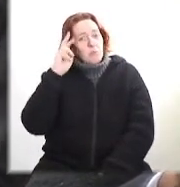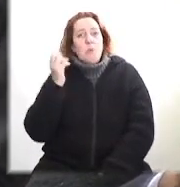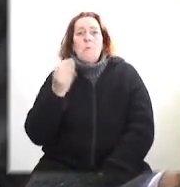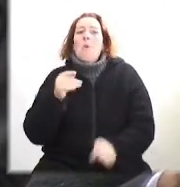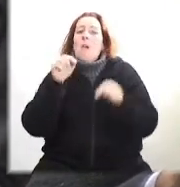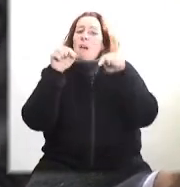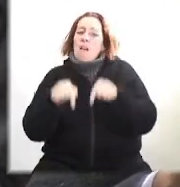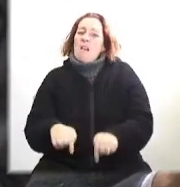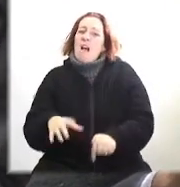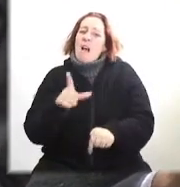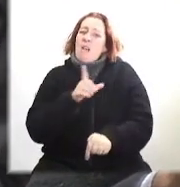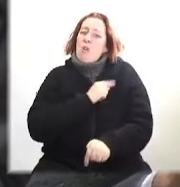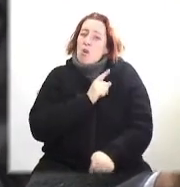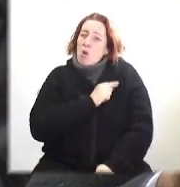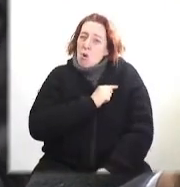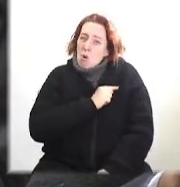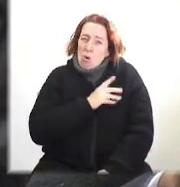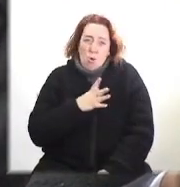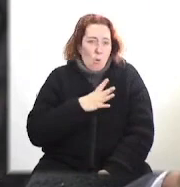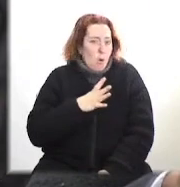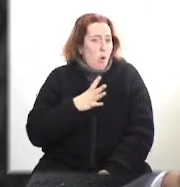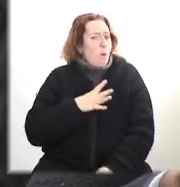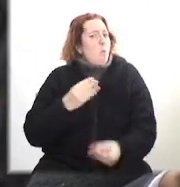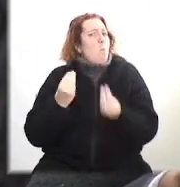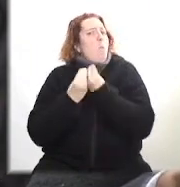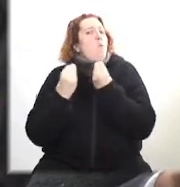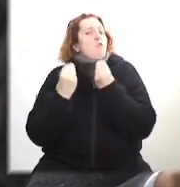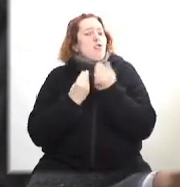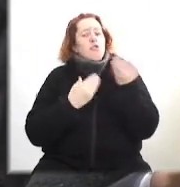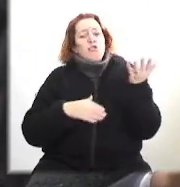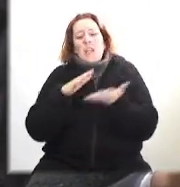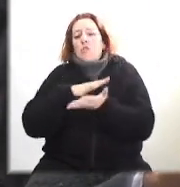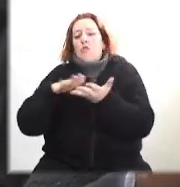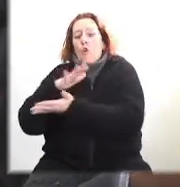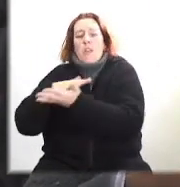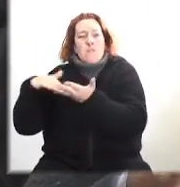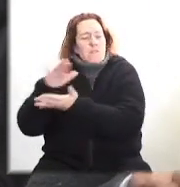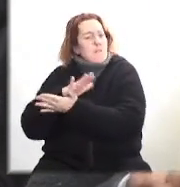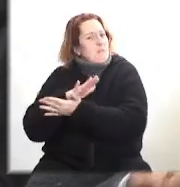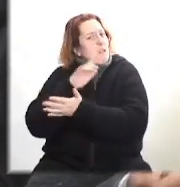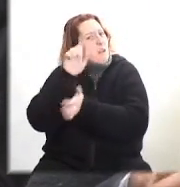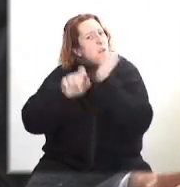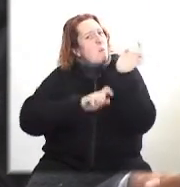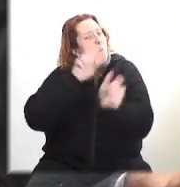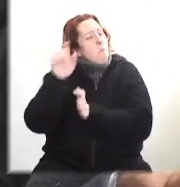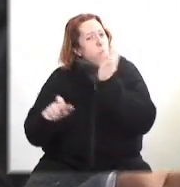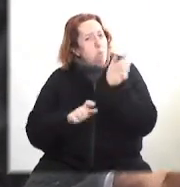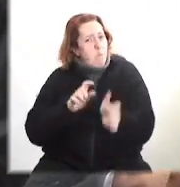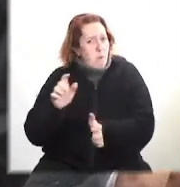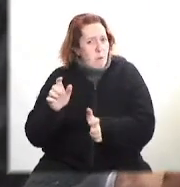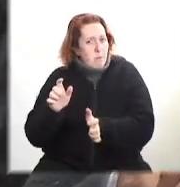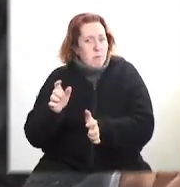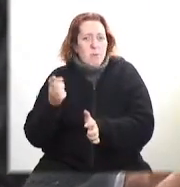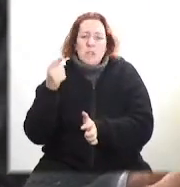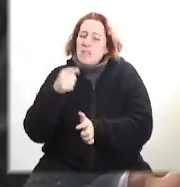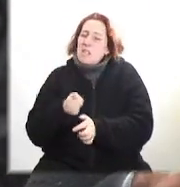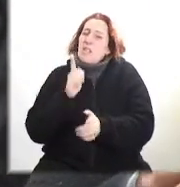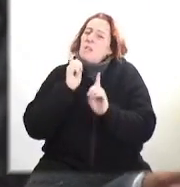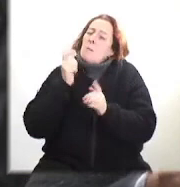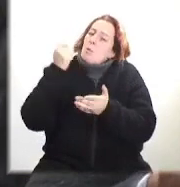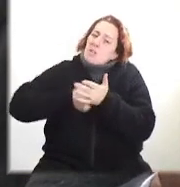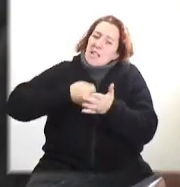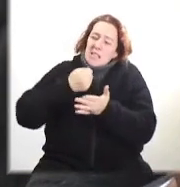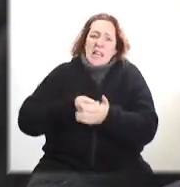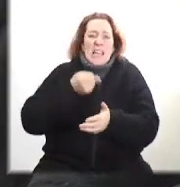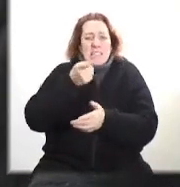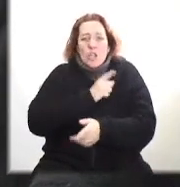porque acá existió dolor en muchos sectores de nuestro pueblo y lo que tenemos que tratar es de que ese dolor no